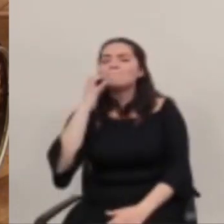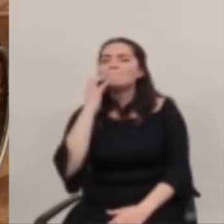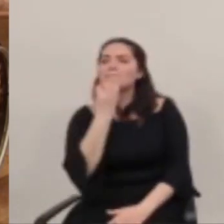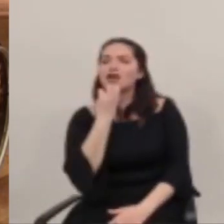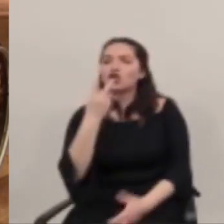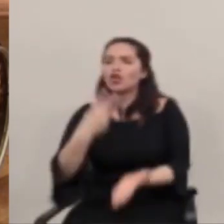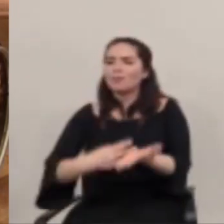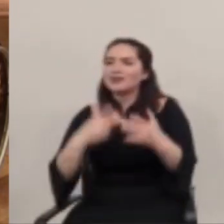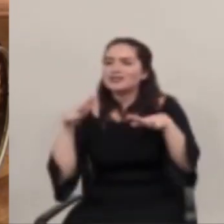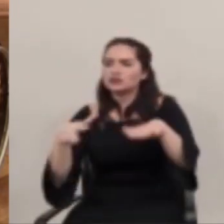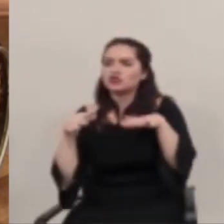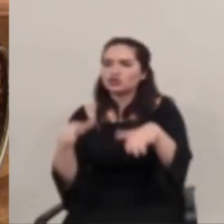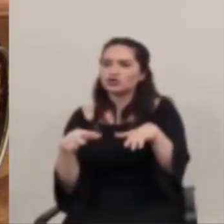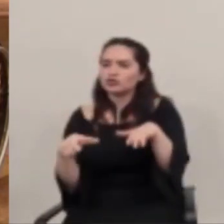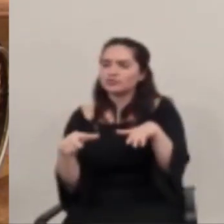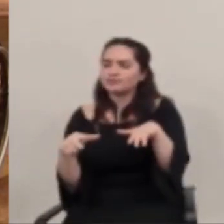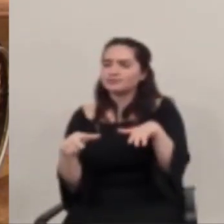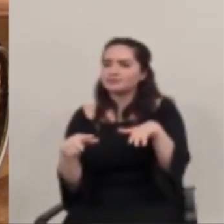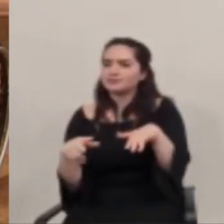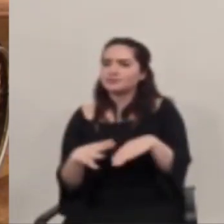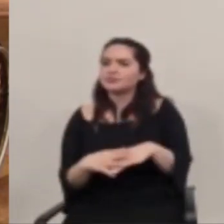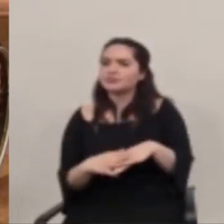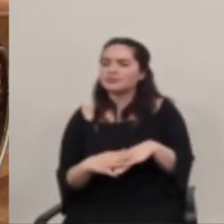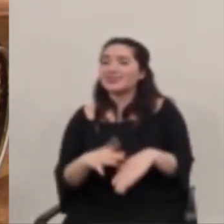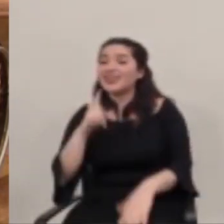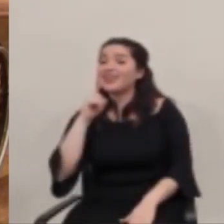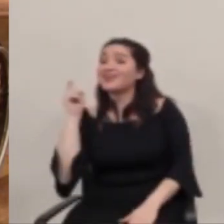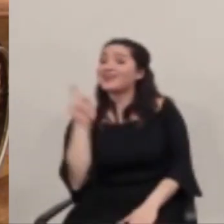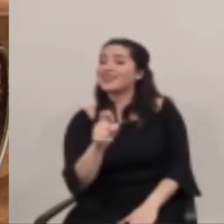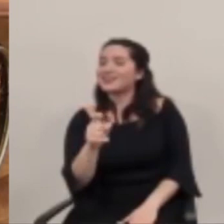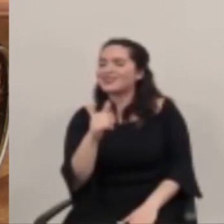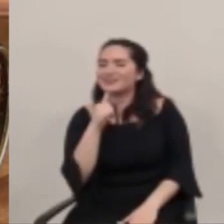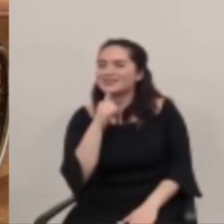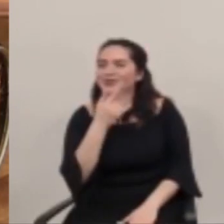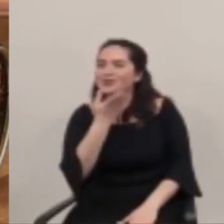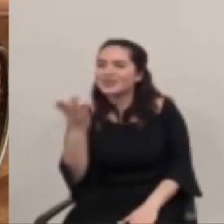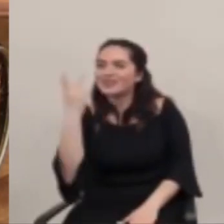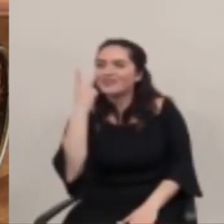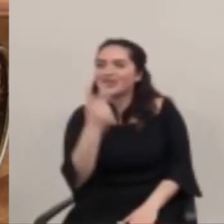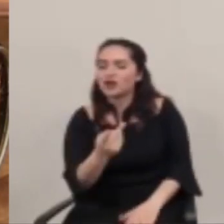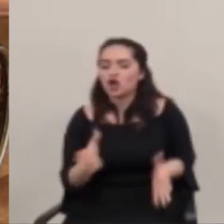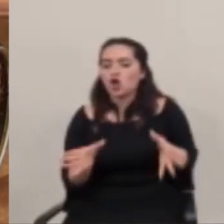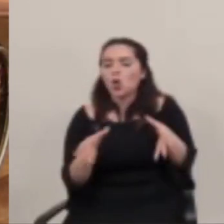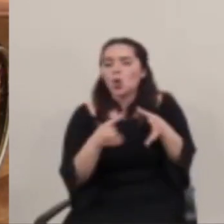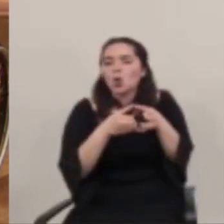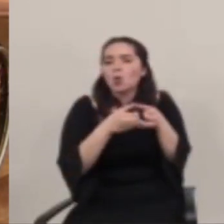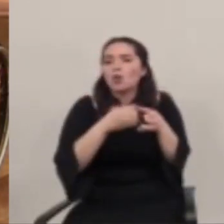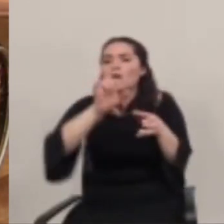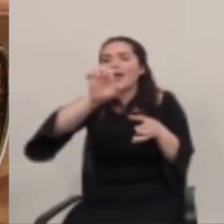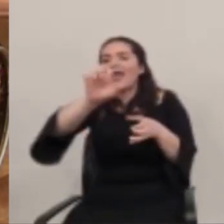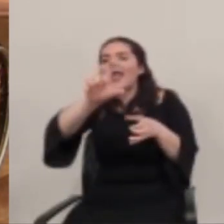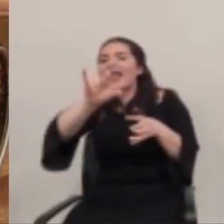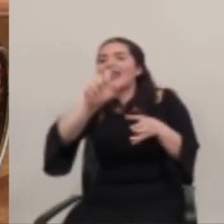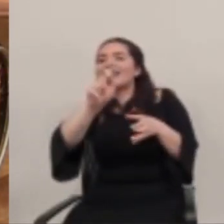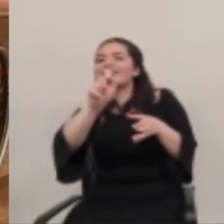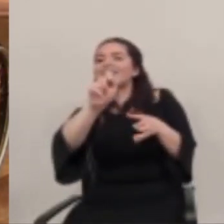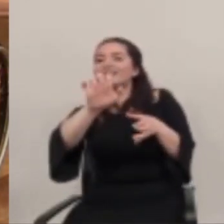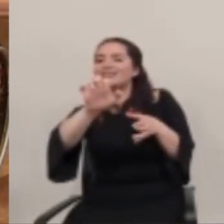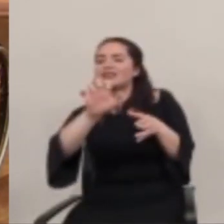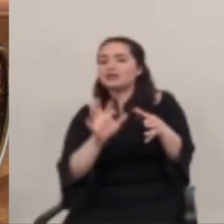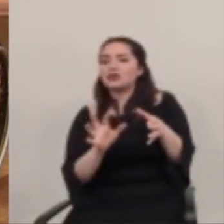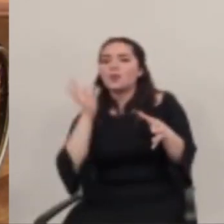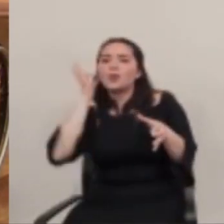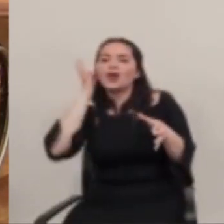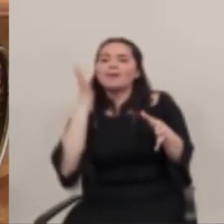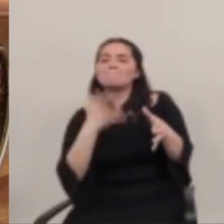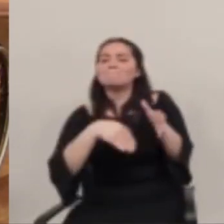2018, una de las críticas, no sé si lo escucharon, es que era un movimiento elitista, que eran mujeres con